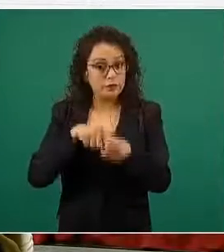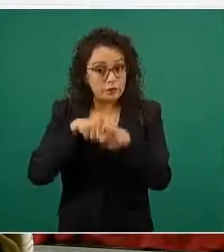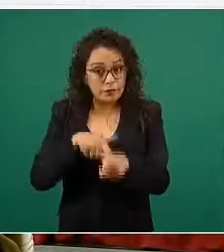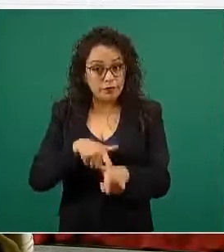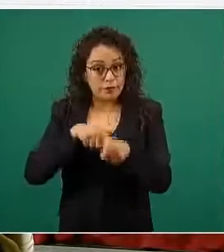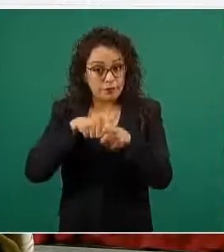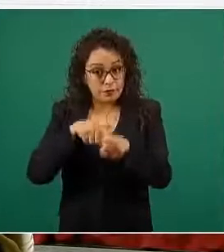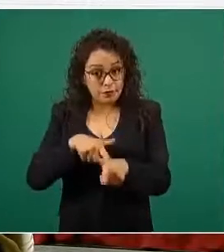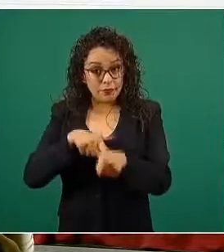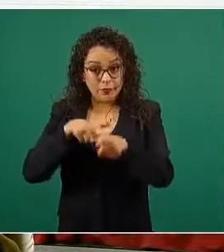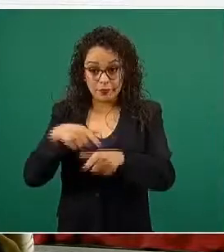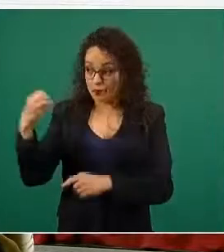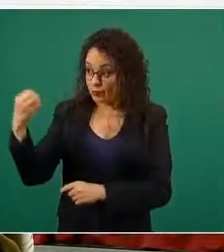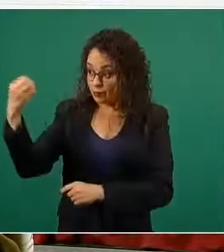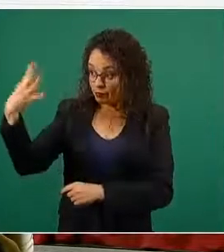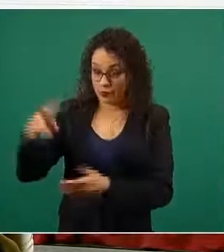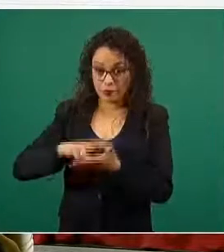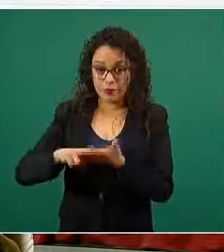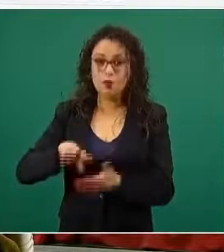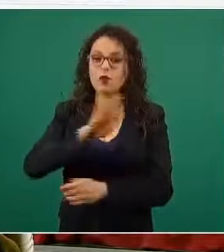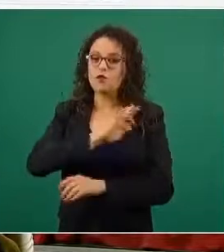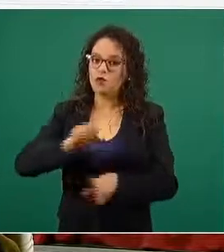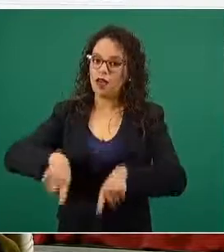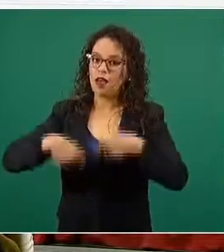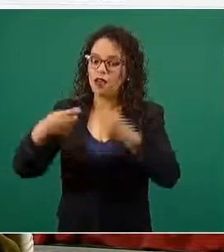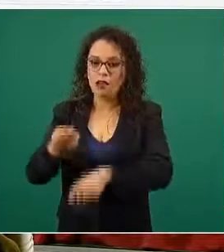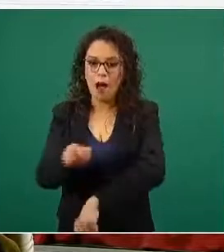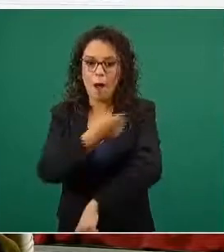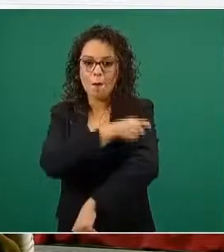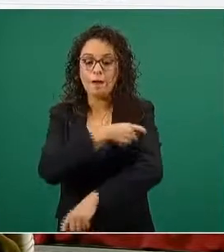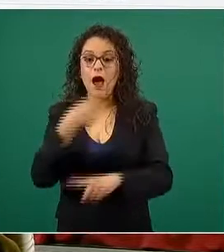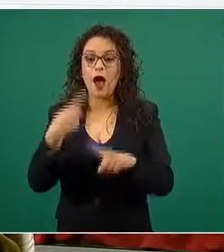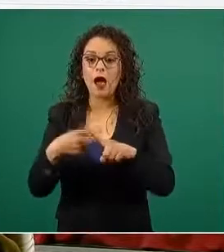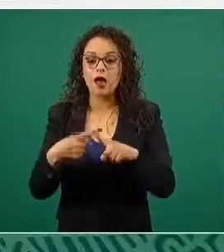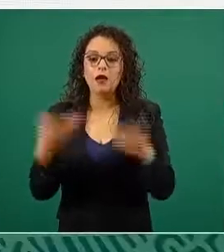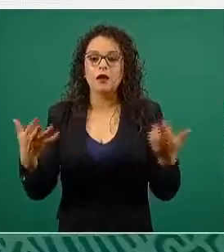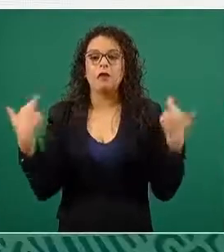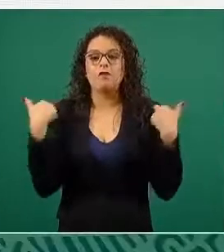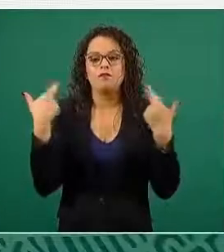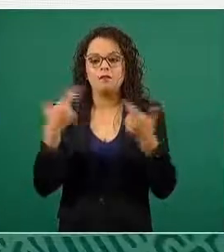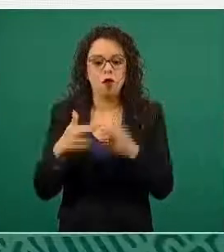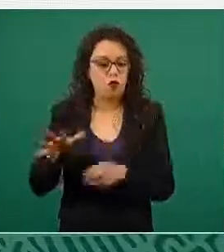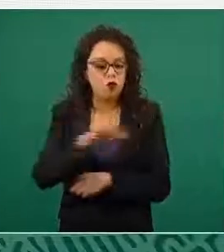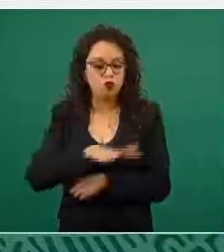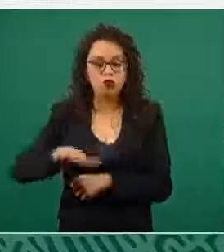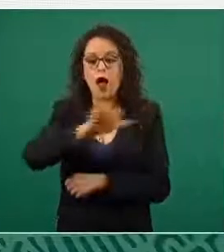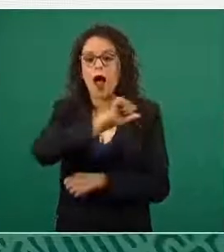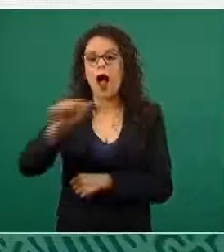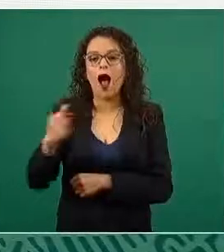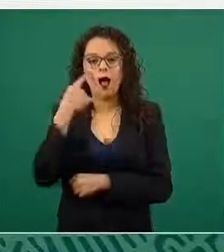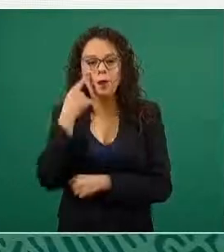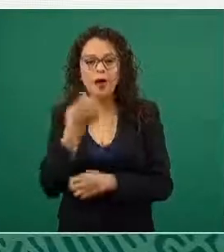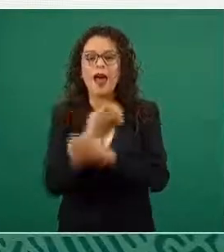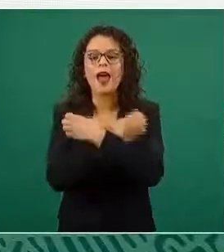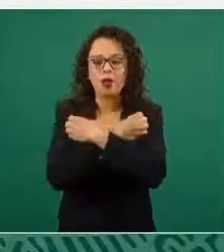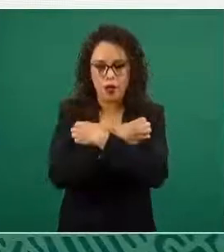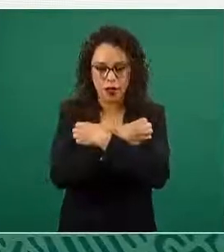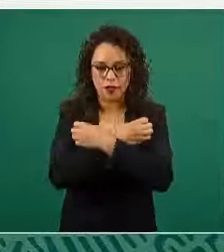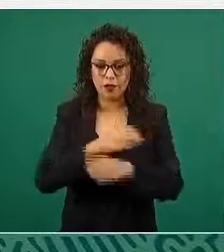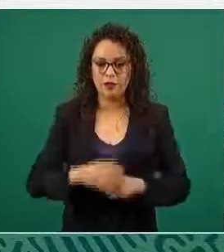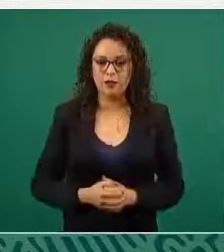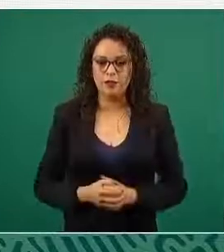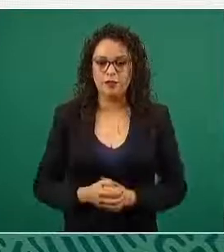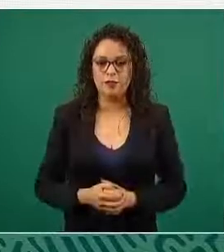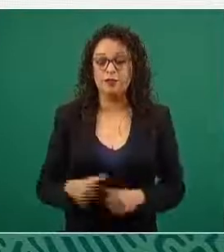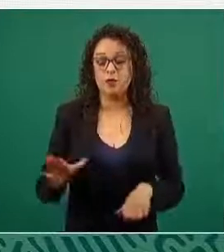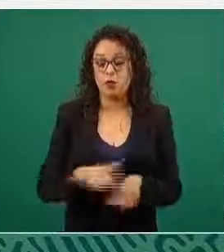podemos vacunar al personal educativo. Lo mismo, el personal que está en exposición a los